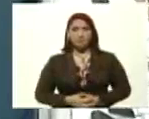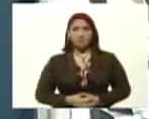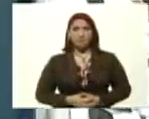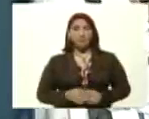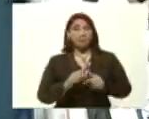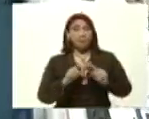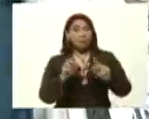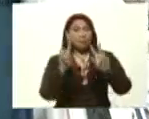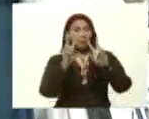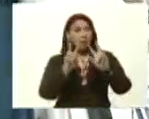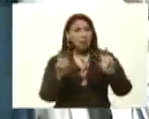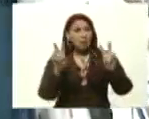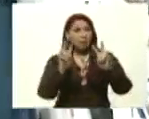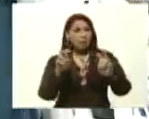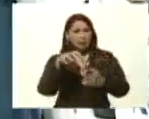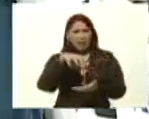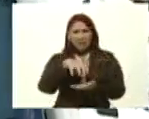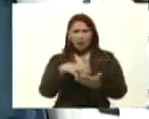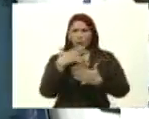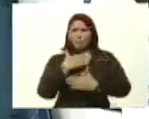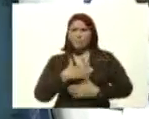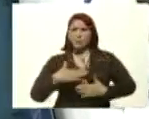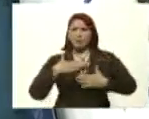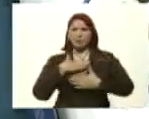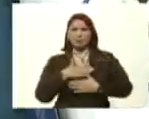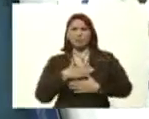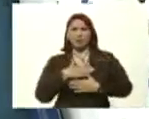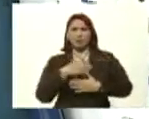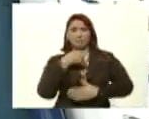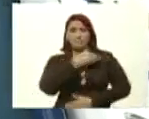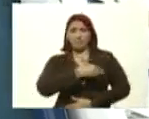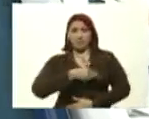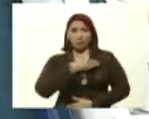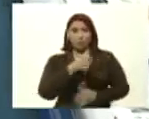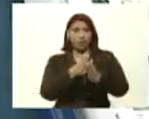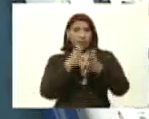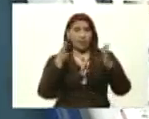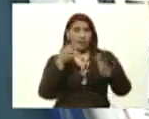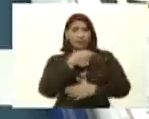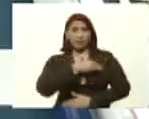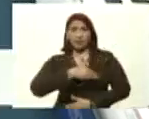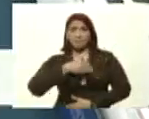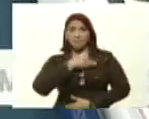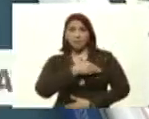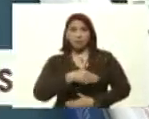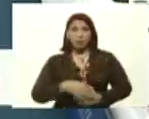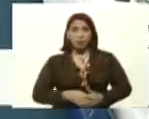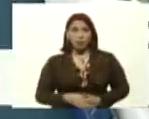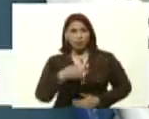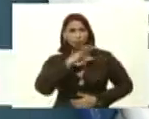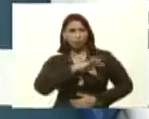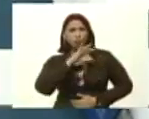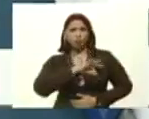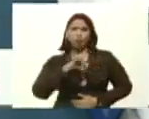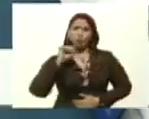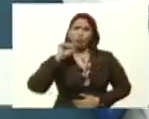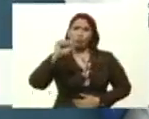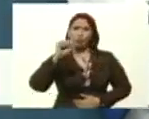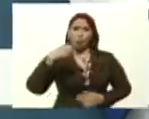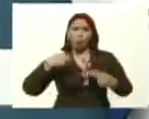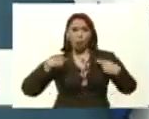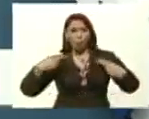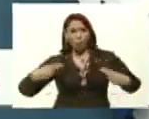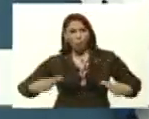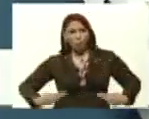para revisar el estado de bienestar de las misiones y grandes misiones del socialismo